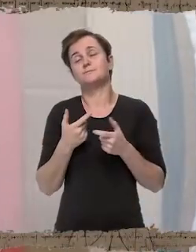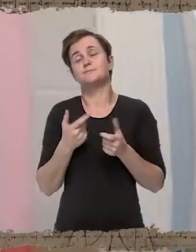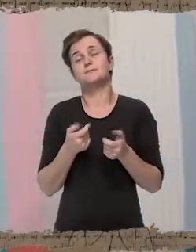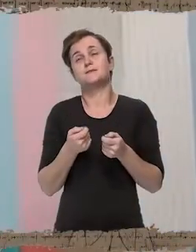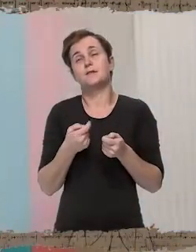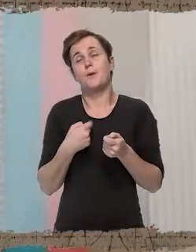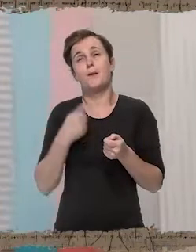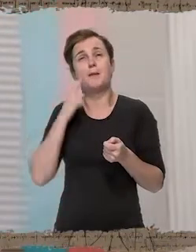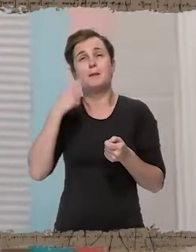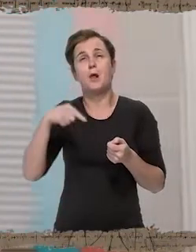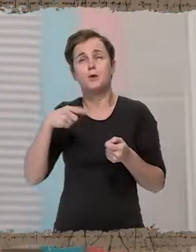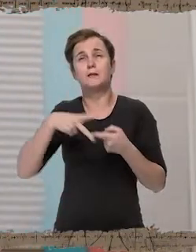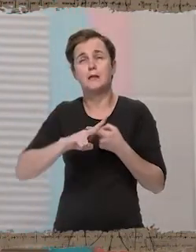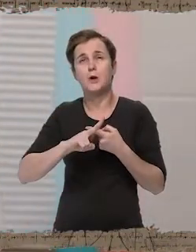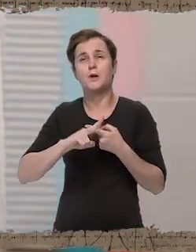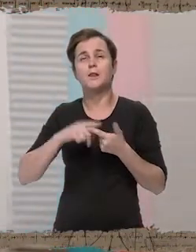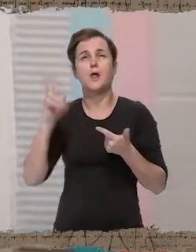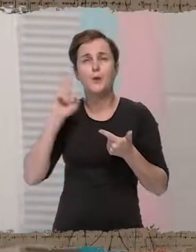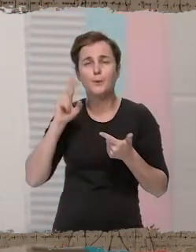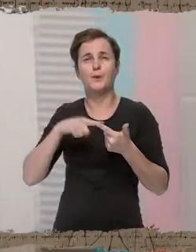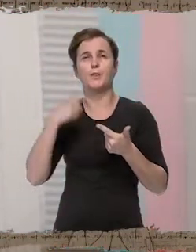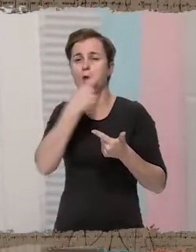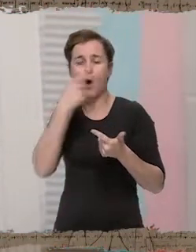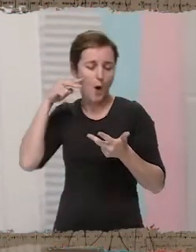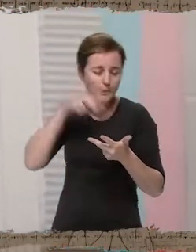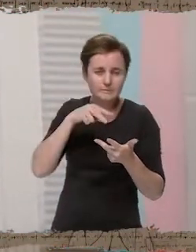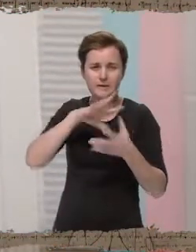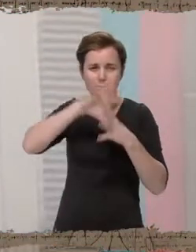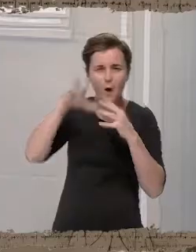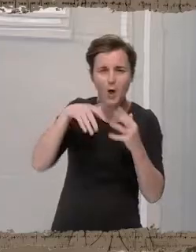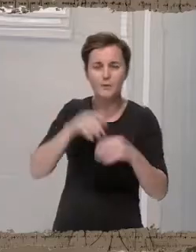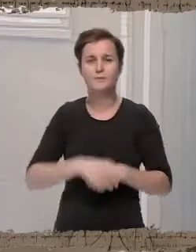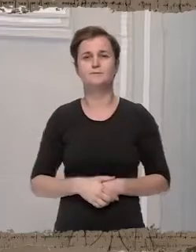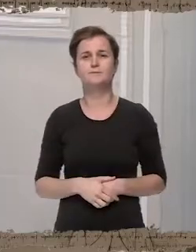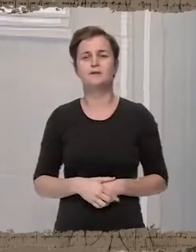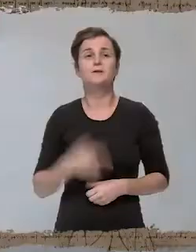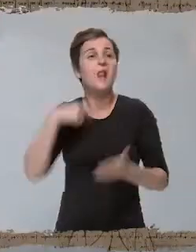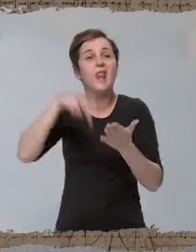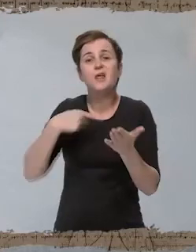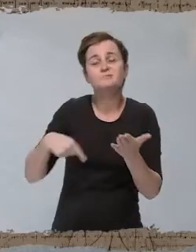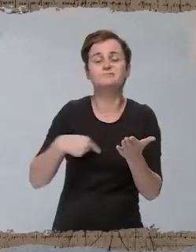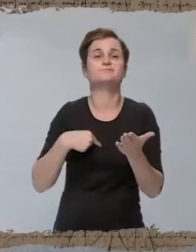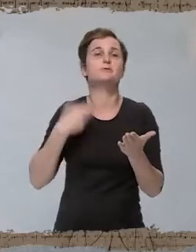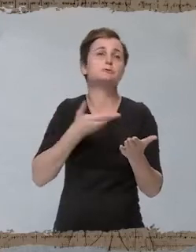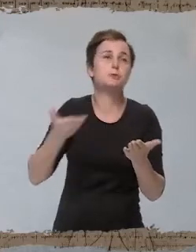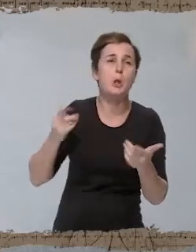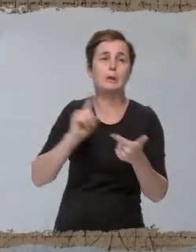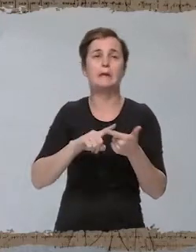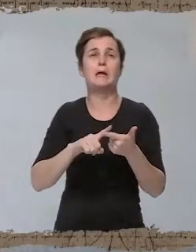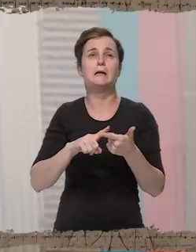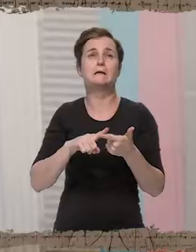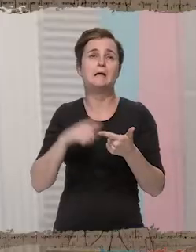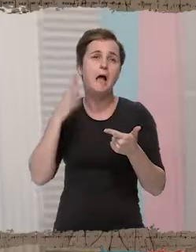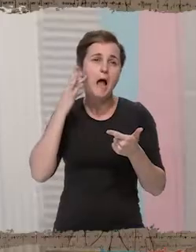celular, bueno, mil cosas. Electrónica, acústica, óptica. ¿Y qué leo? Bueno, un poco de